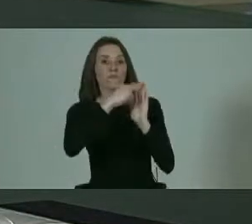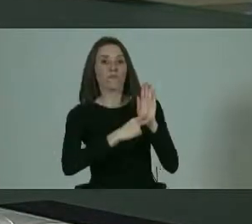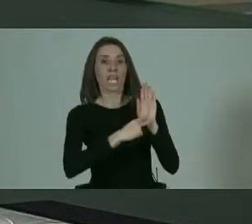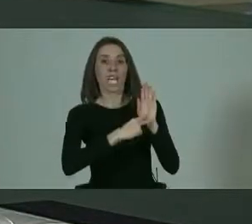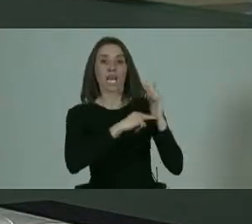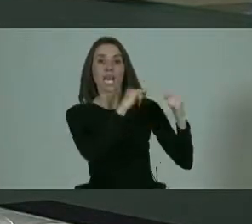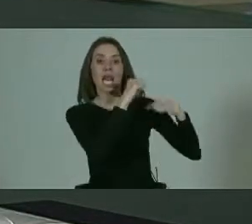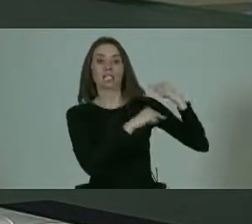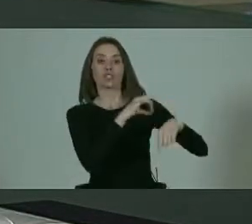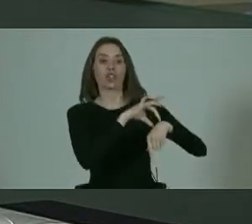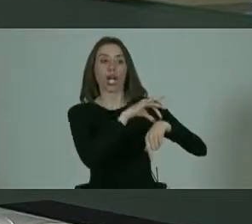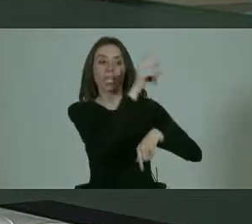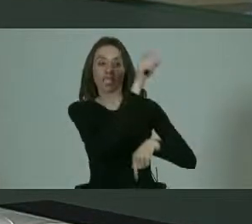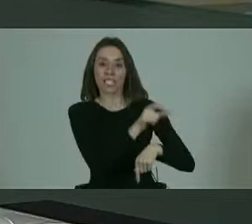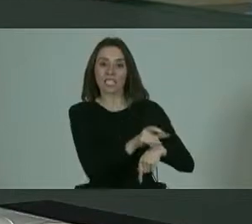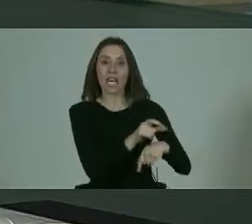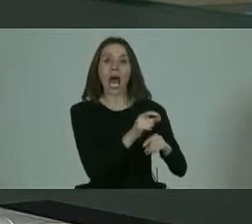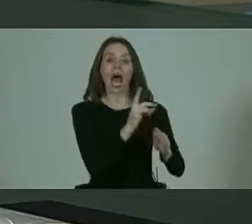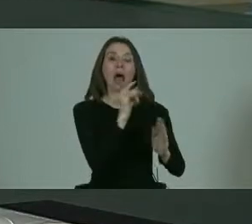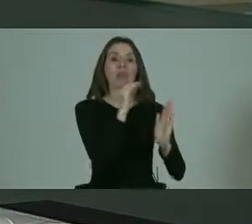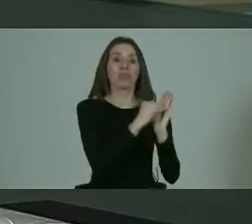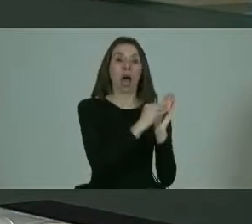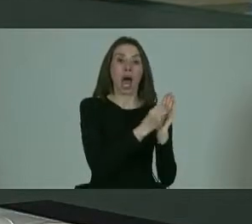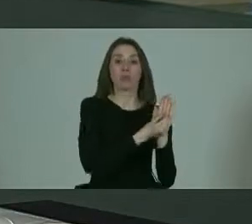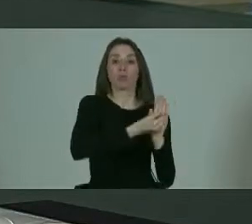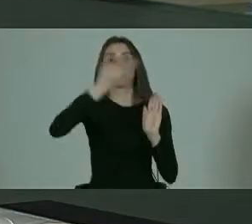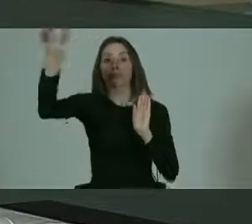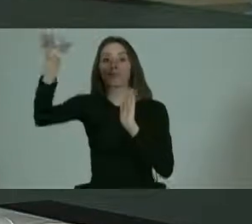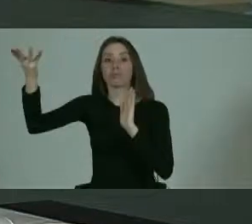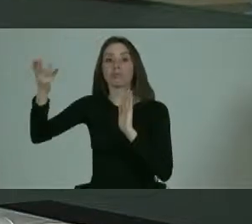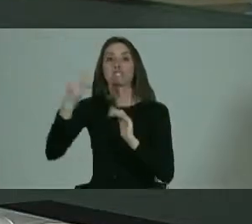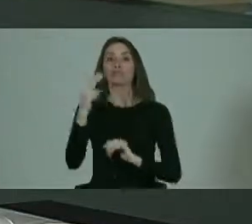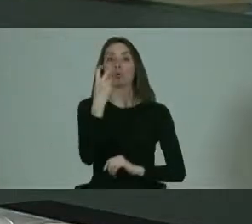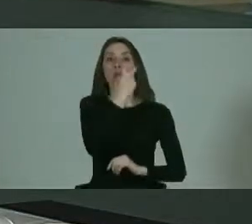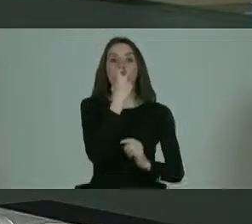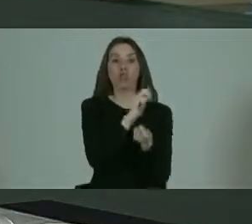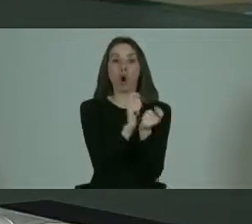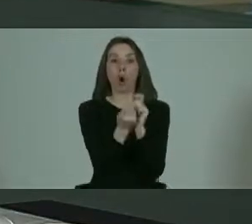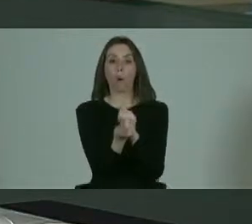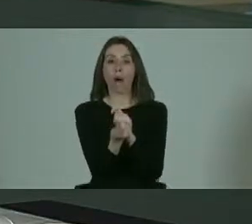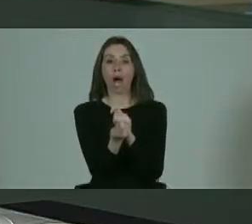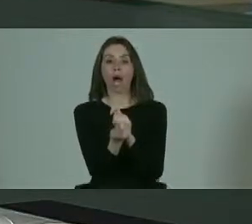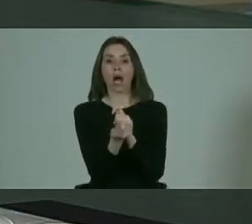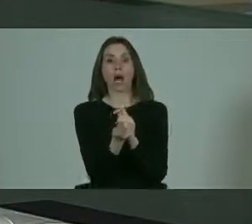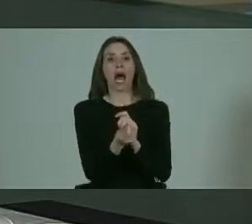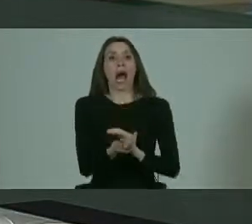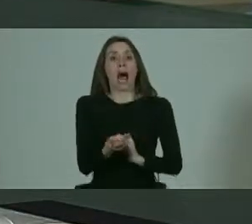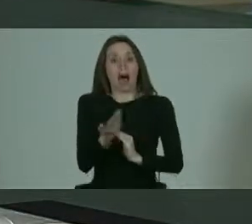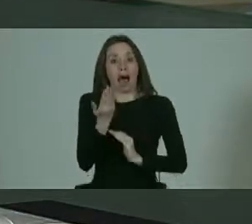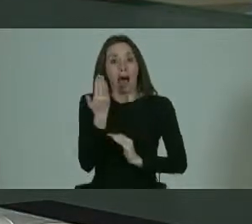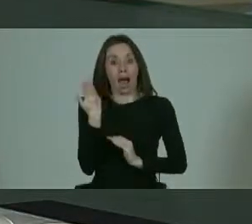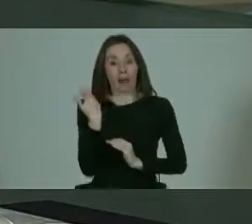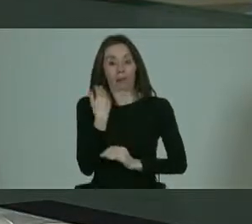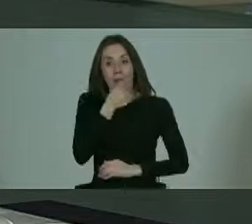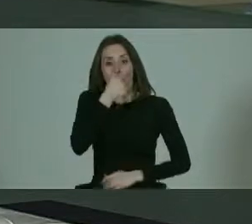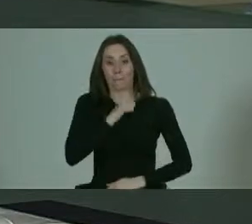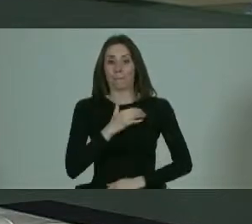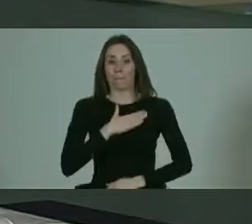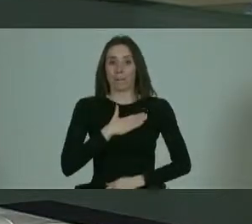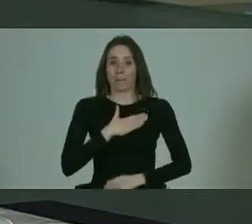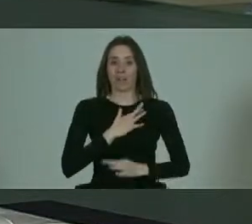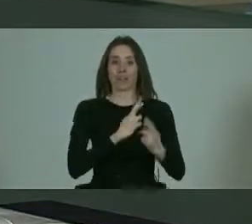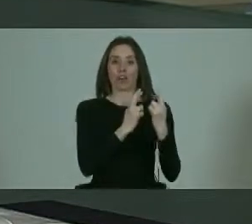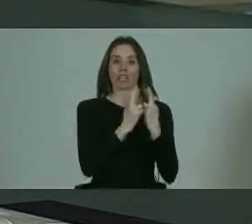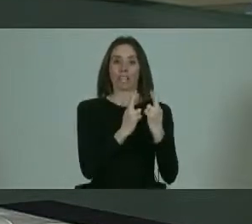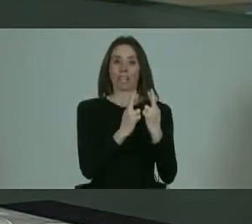con compartición de datos en el idioma del país que está claro si era vulnerable la confidencialidad en la